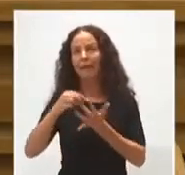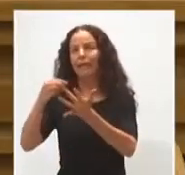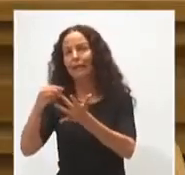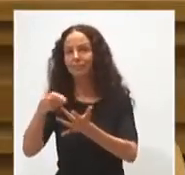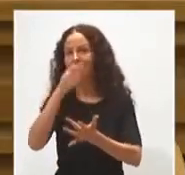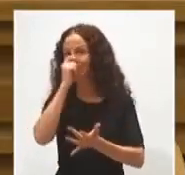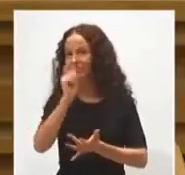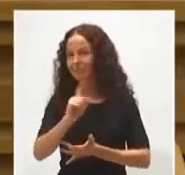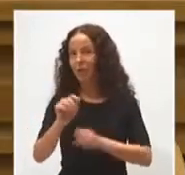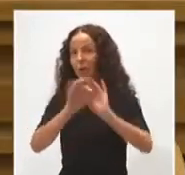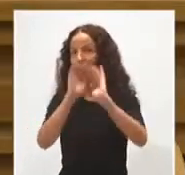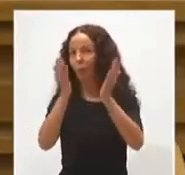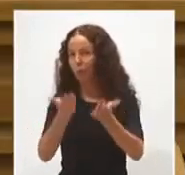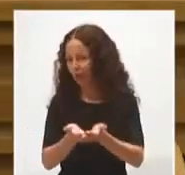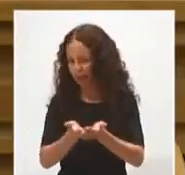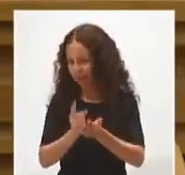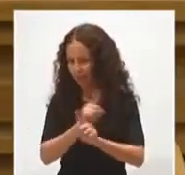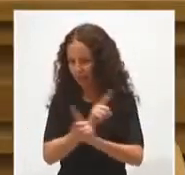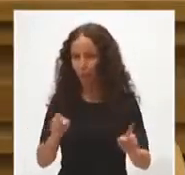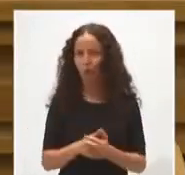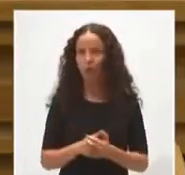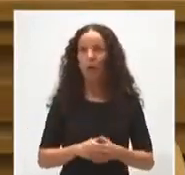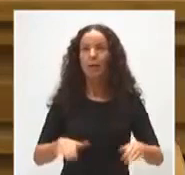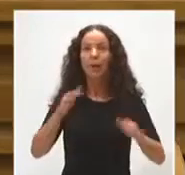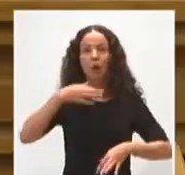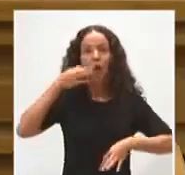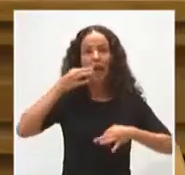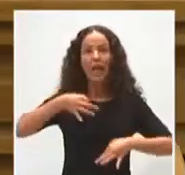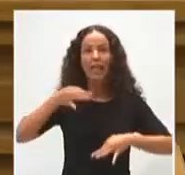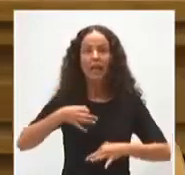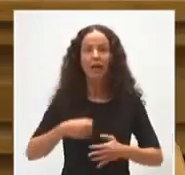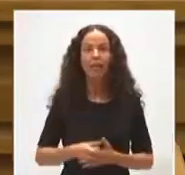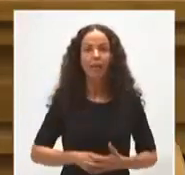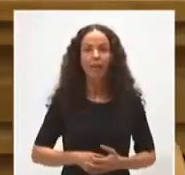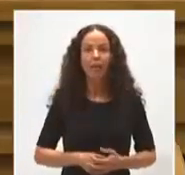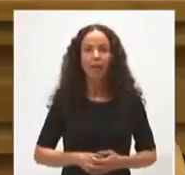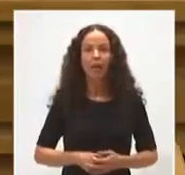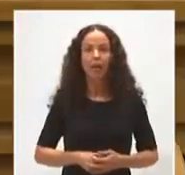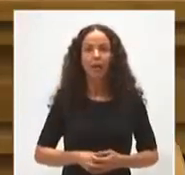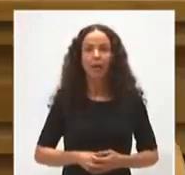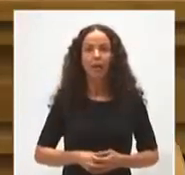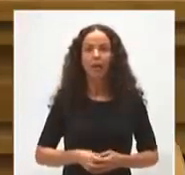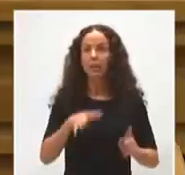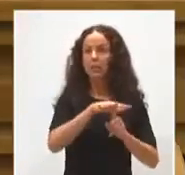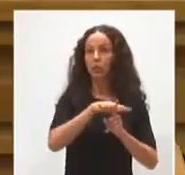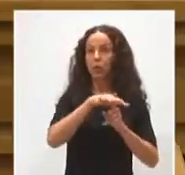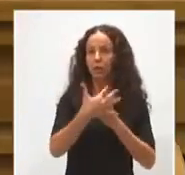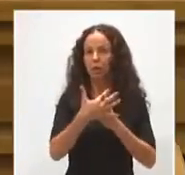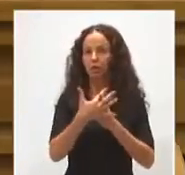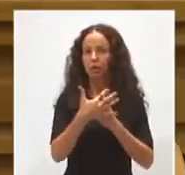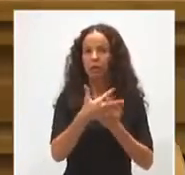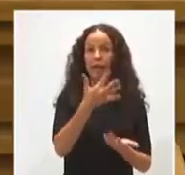del mundial como convendrán - pero la realidad es que en esta situación contraponer vida